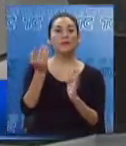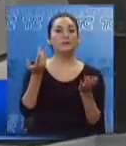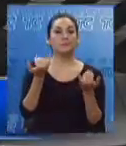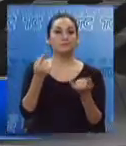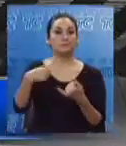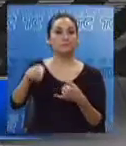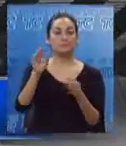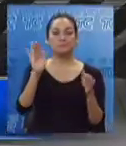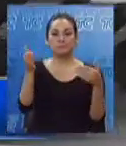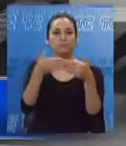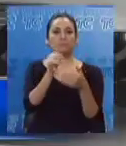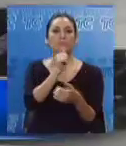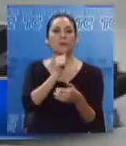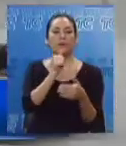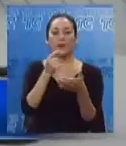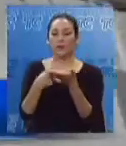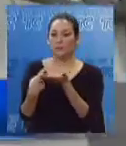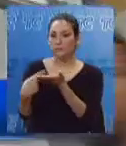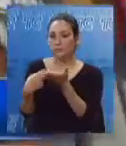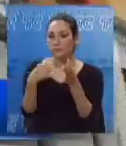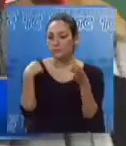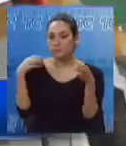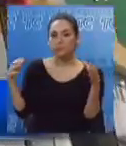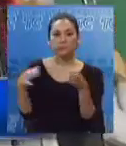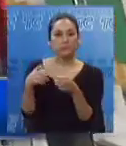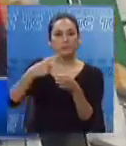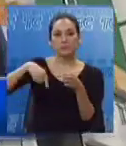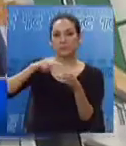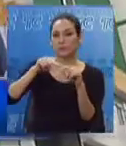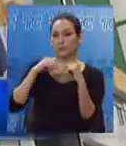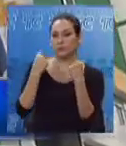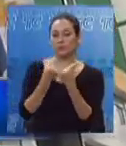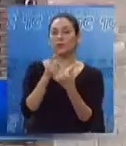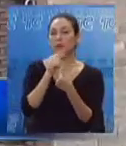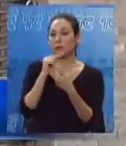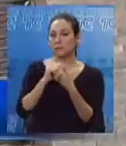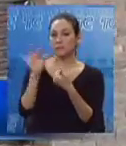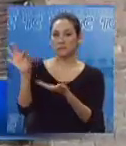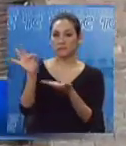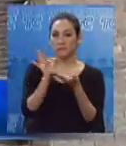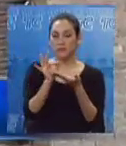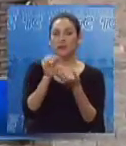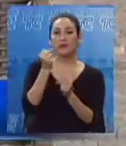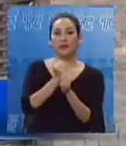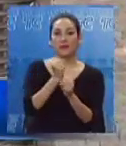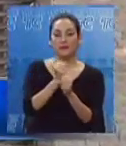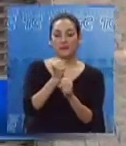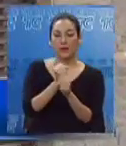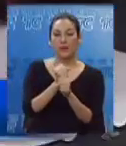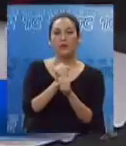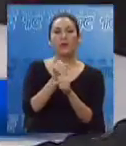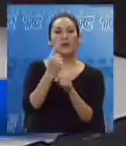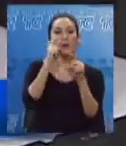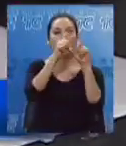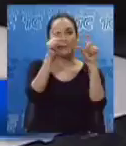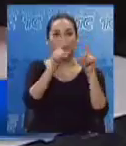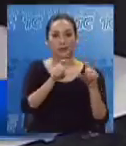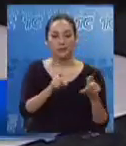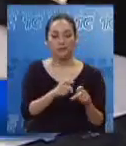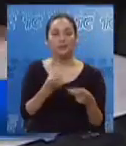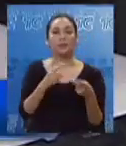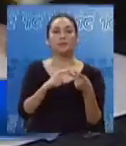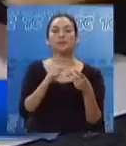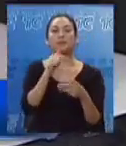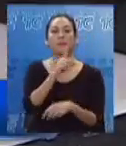puerta cerrada en una dependencia del Ministerio del Trabajo. A la cita acudieron representantes de los trabajadores, de los empresarios y